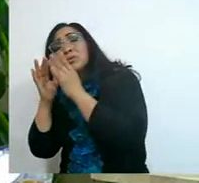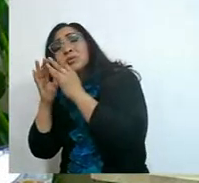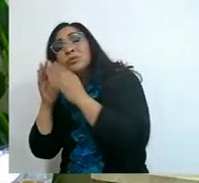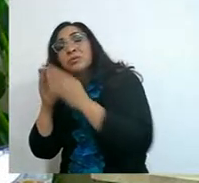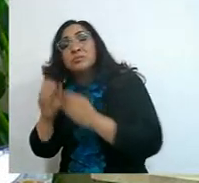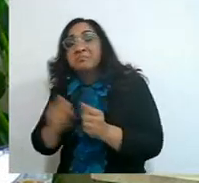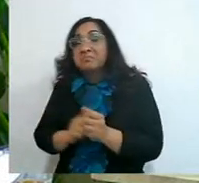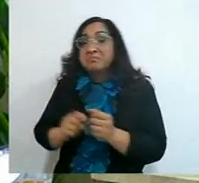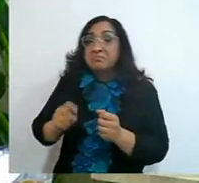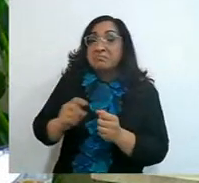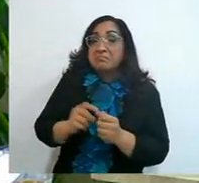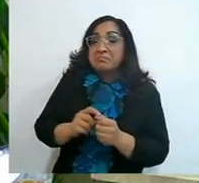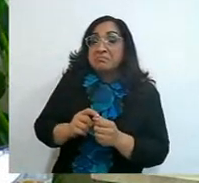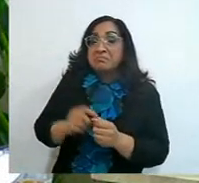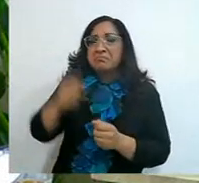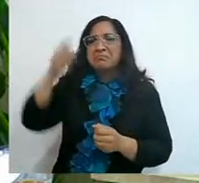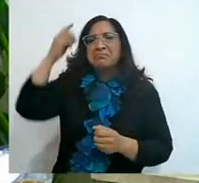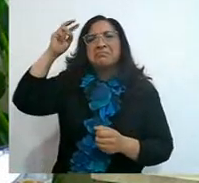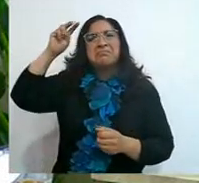Alguien que se imaginó.